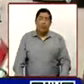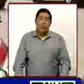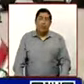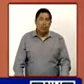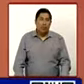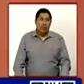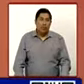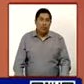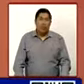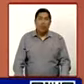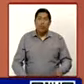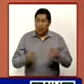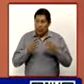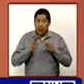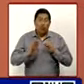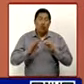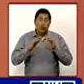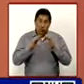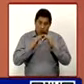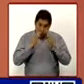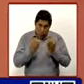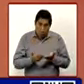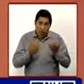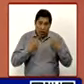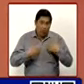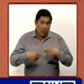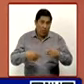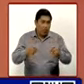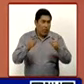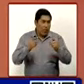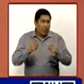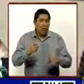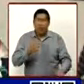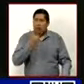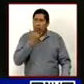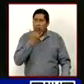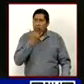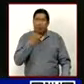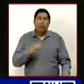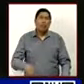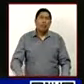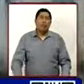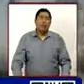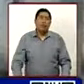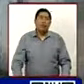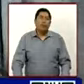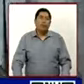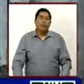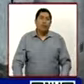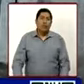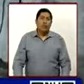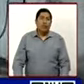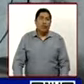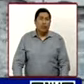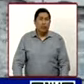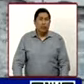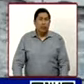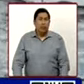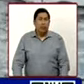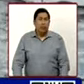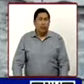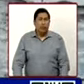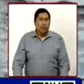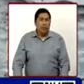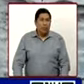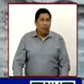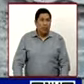Estaba yendo a la unidad, a su unidad educativa Villa Tuneri. Nunca llegó a la unidad educativa. Solita y más mandar, y